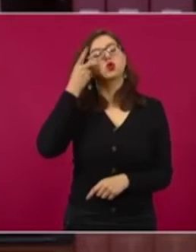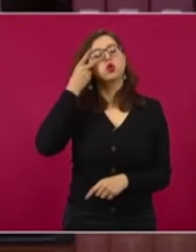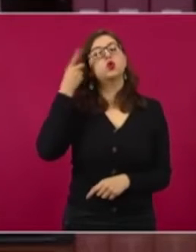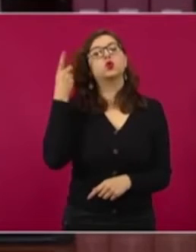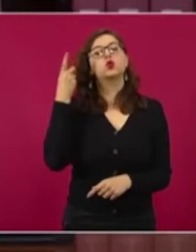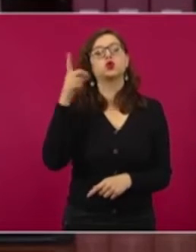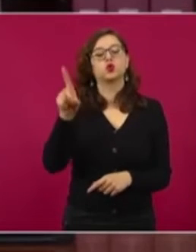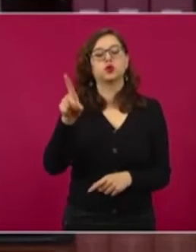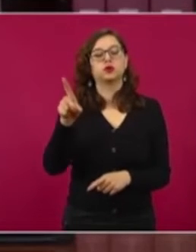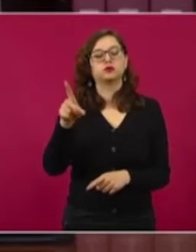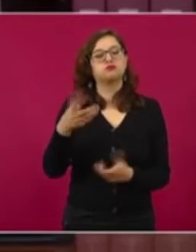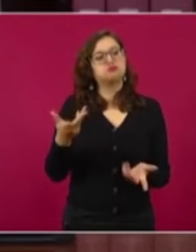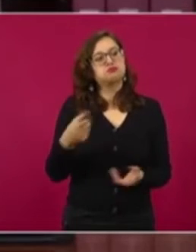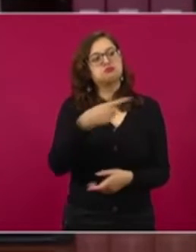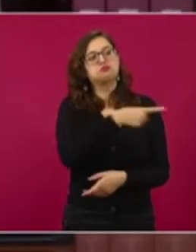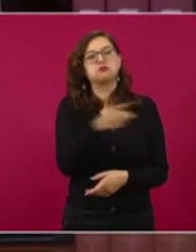México.